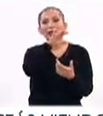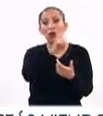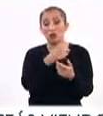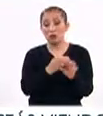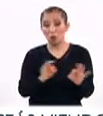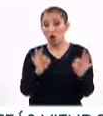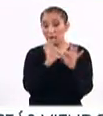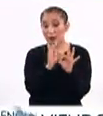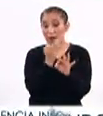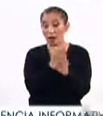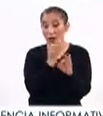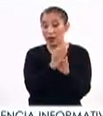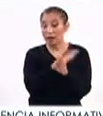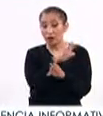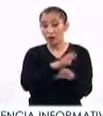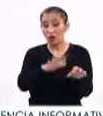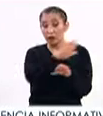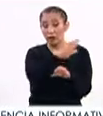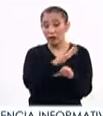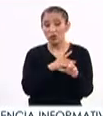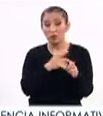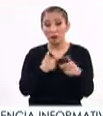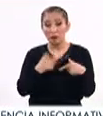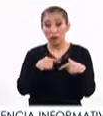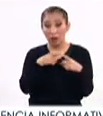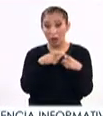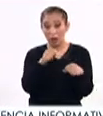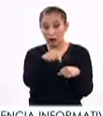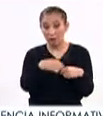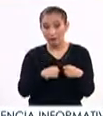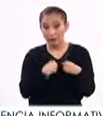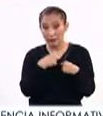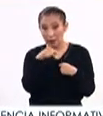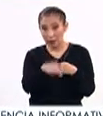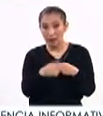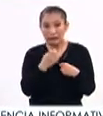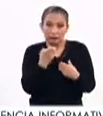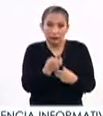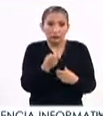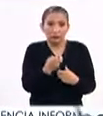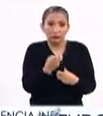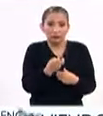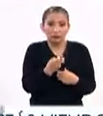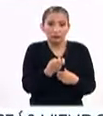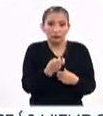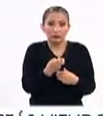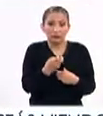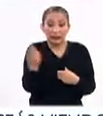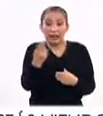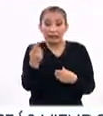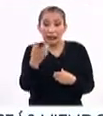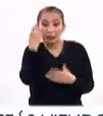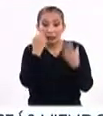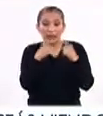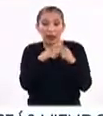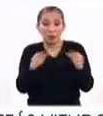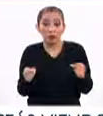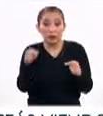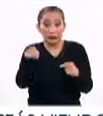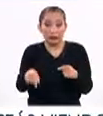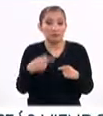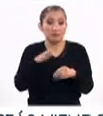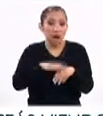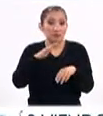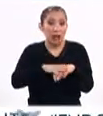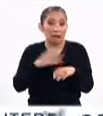muy importante ahorita toda la población japonesa que está. Y bueno, que por ende la necesidad de aprender japonés está